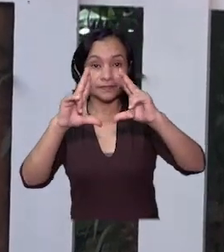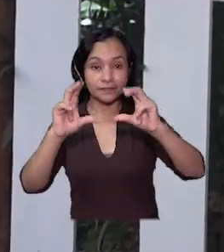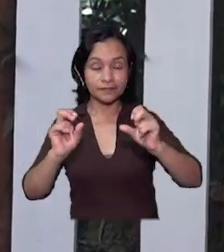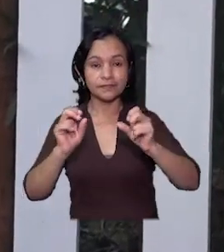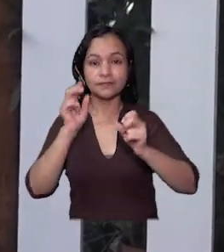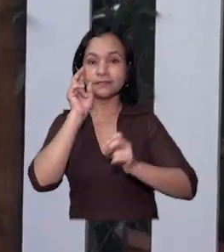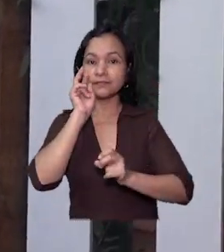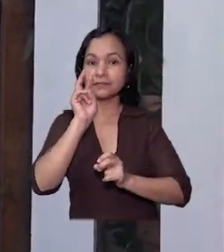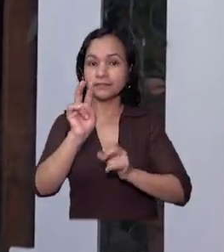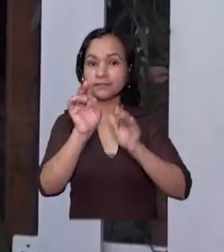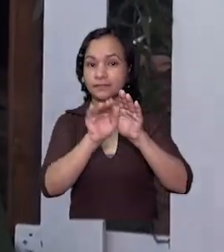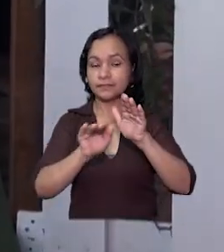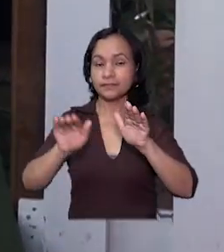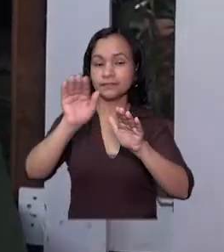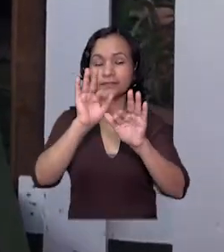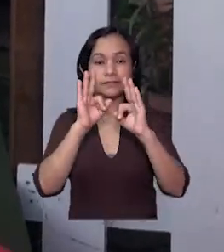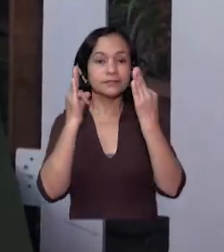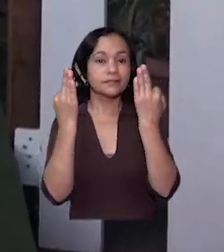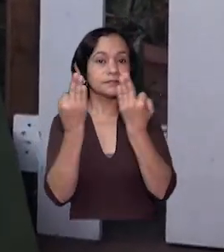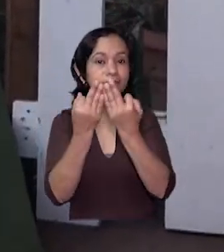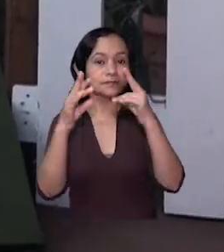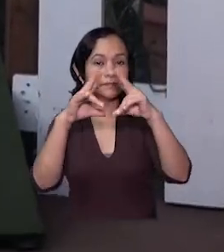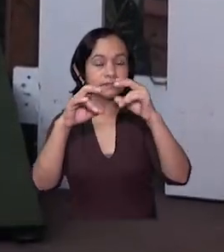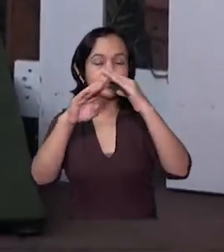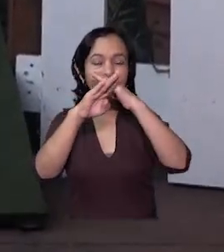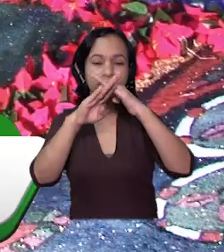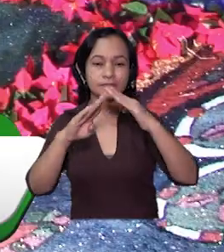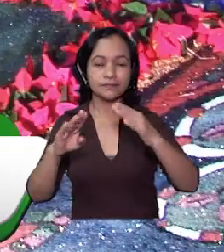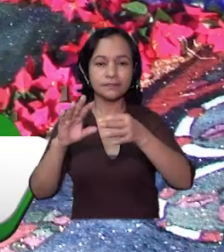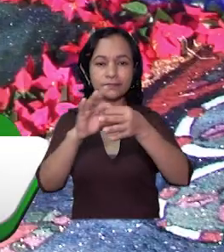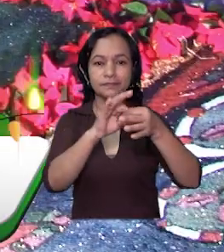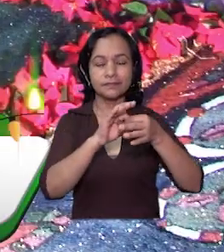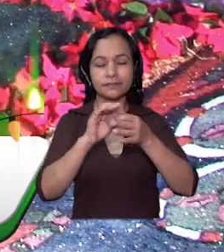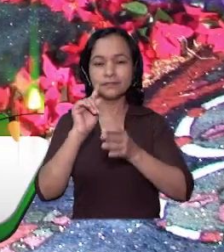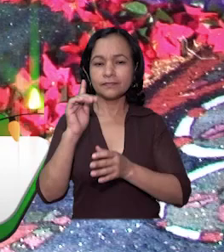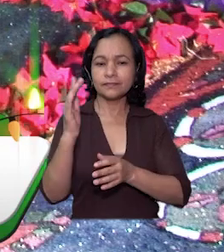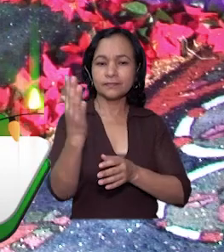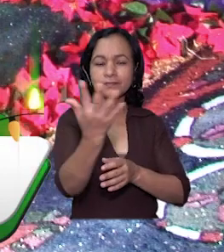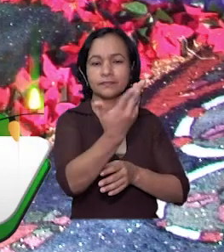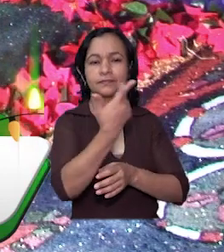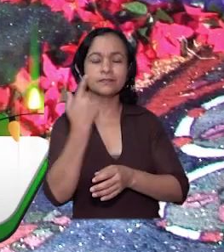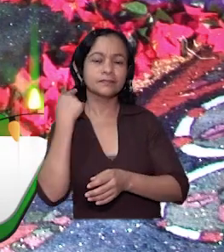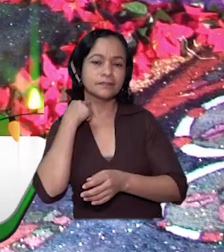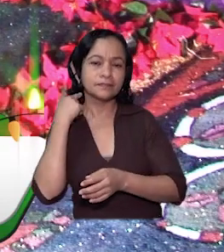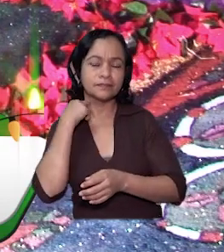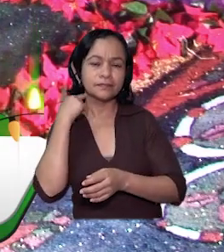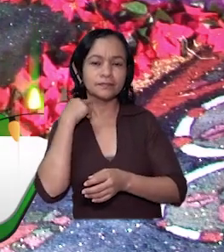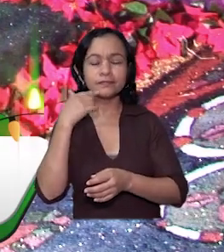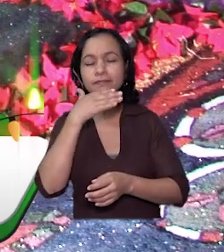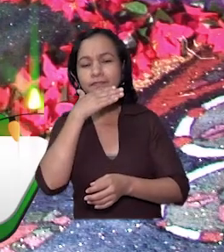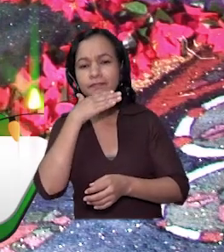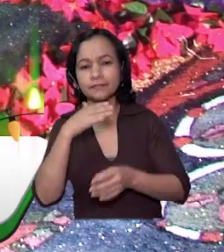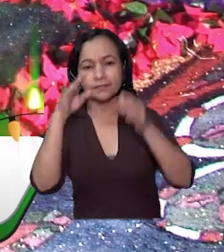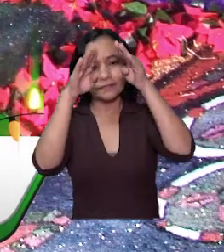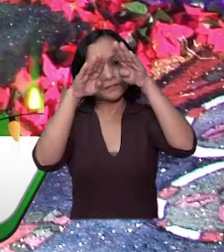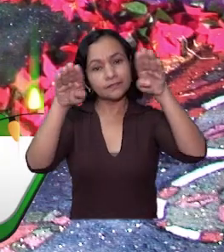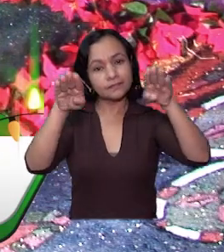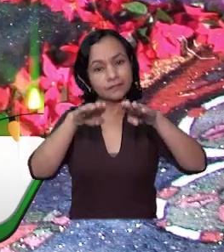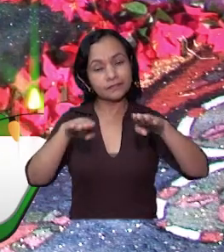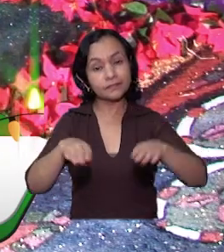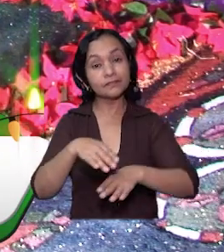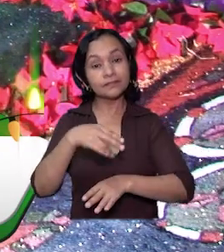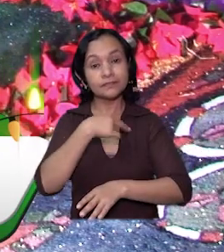que valoramos más las familias nicaragüenses es la paz y la armonía. Todos los diciembre, aquí en la avenida de Bolívar a Chávez, se